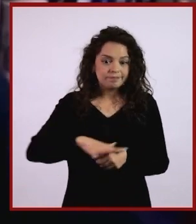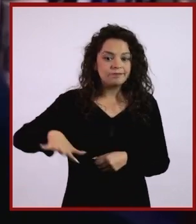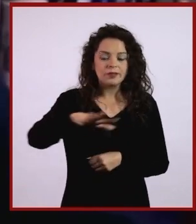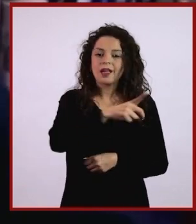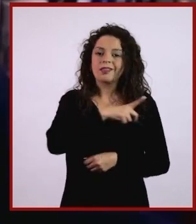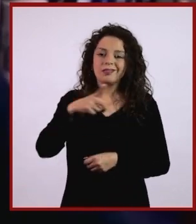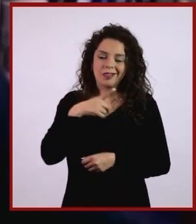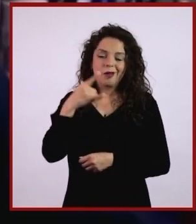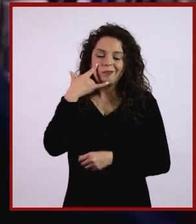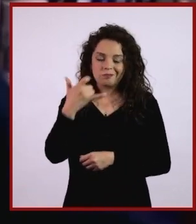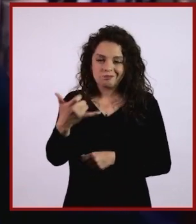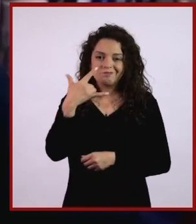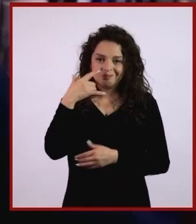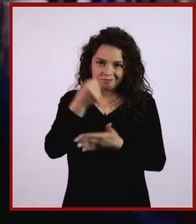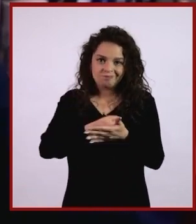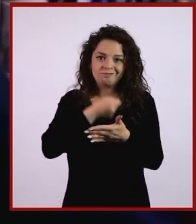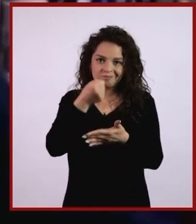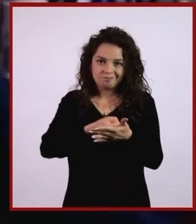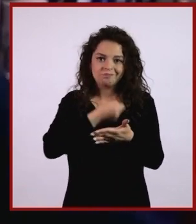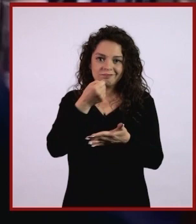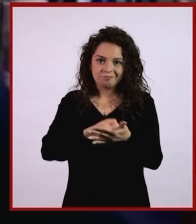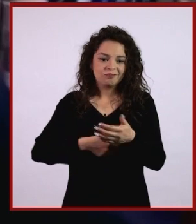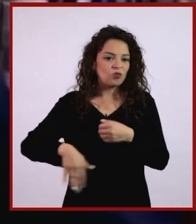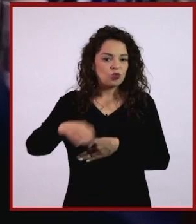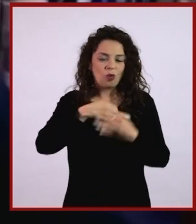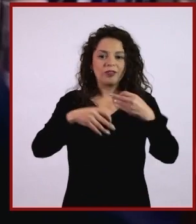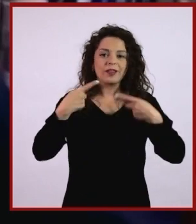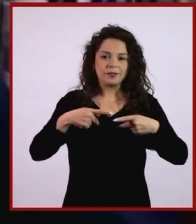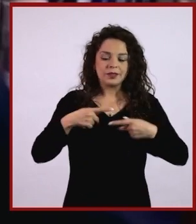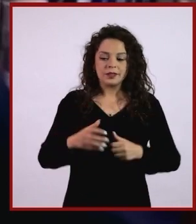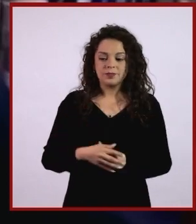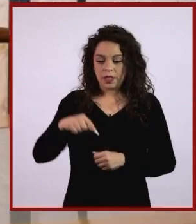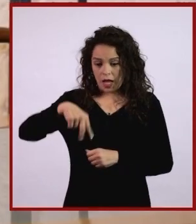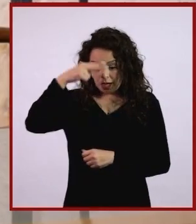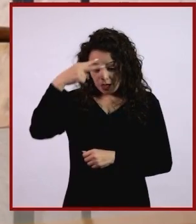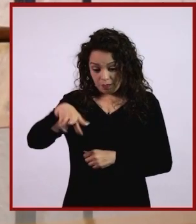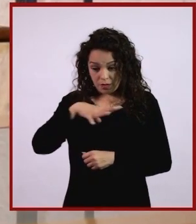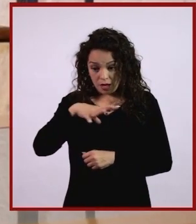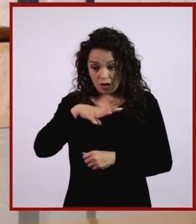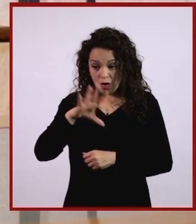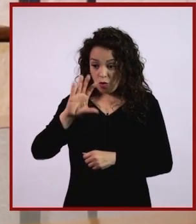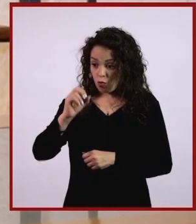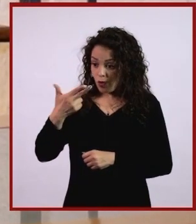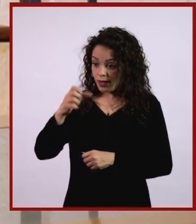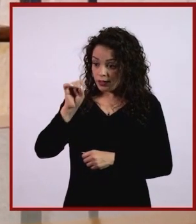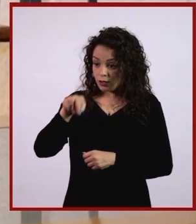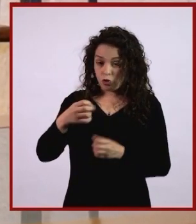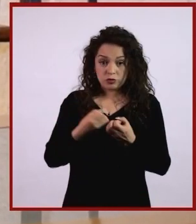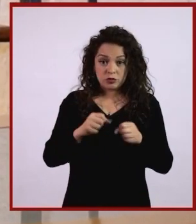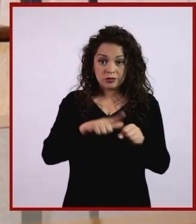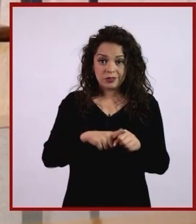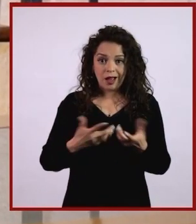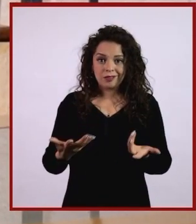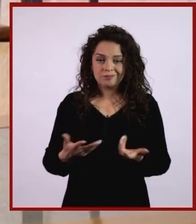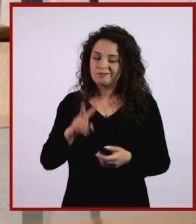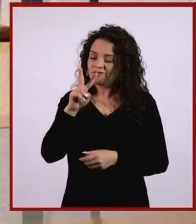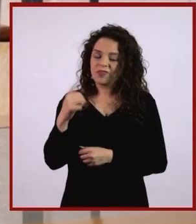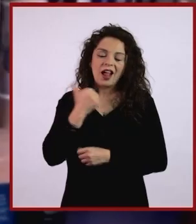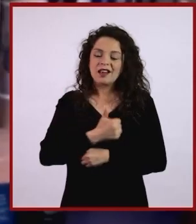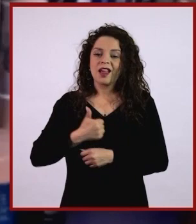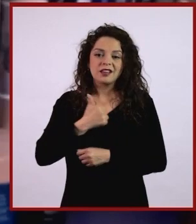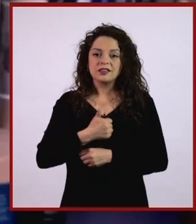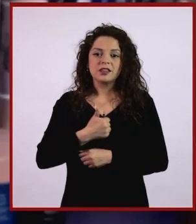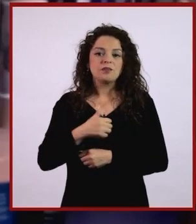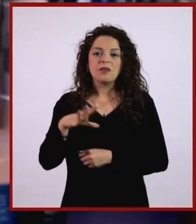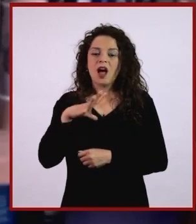es la que va a tener que hacer buena parte de la labor. Híjole. ¿En México existe la cohesión social? Lamentablemente, yo creo que es muy baja